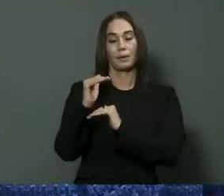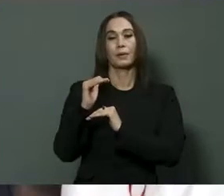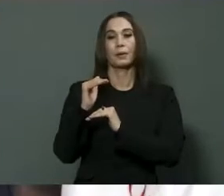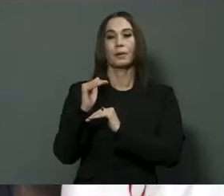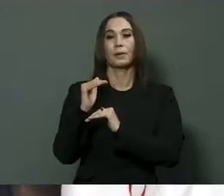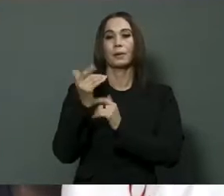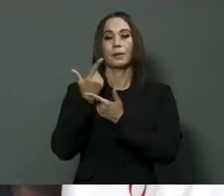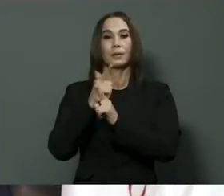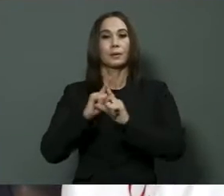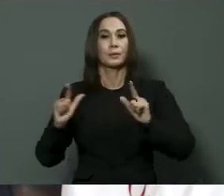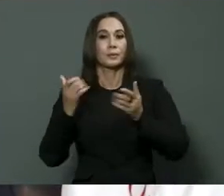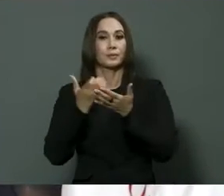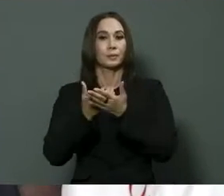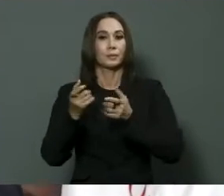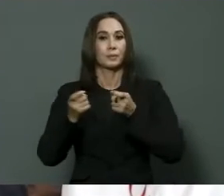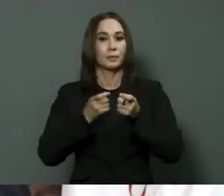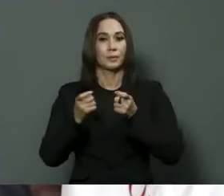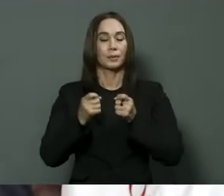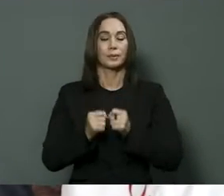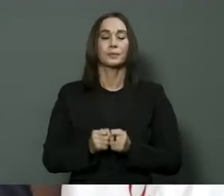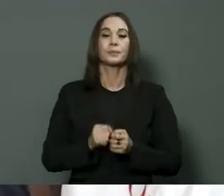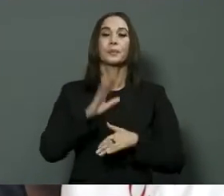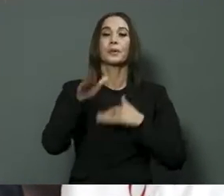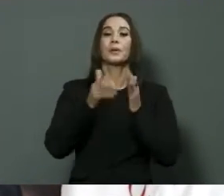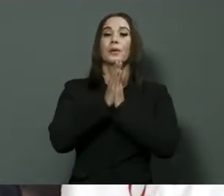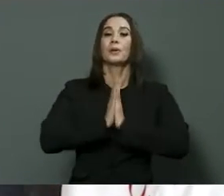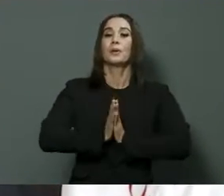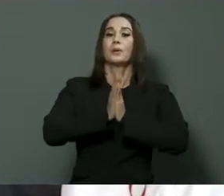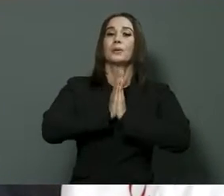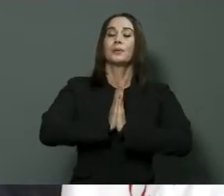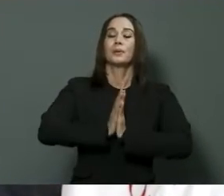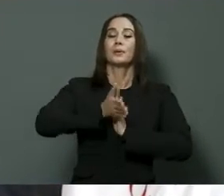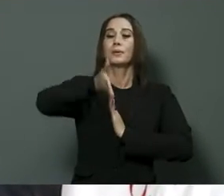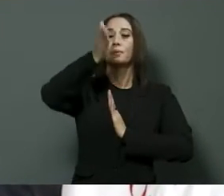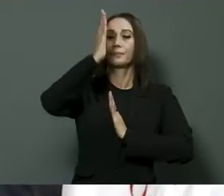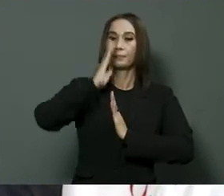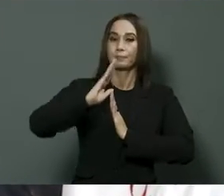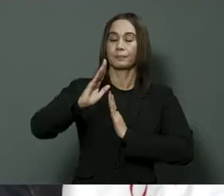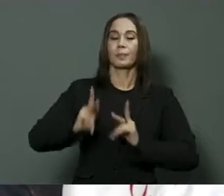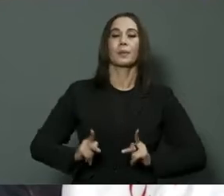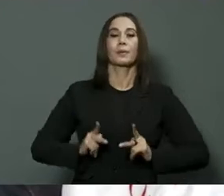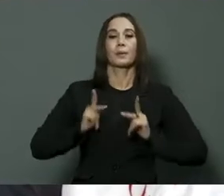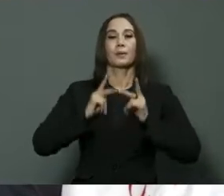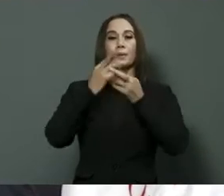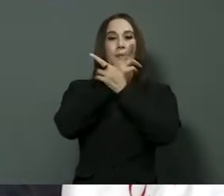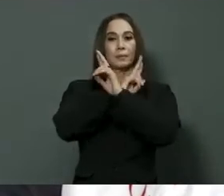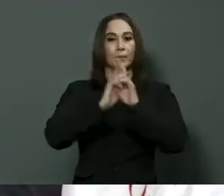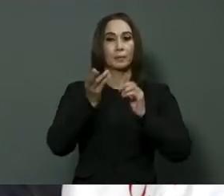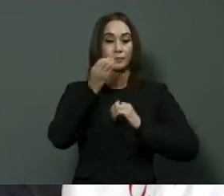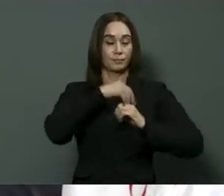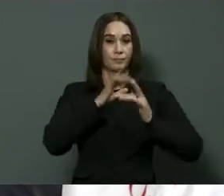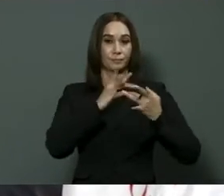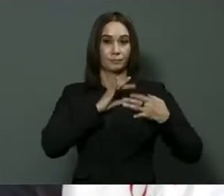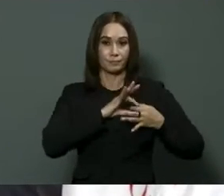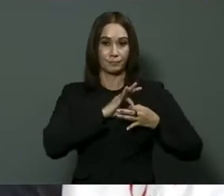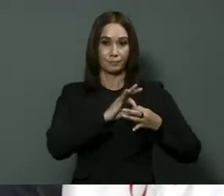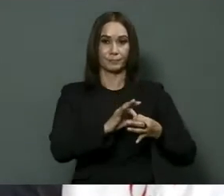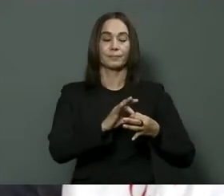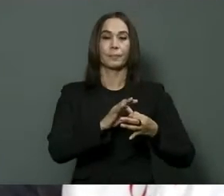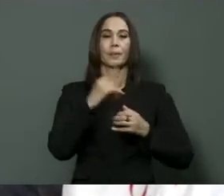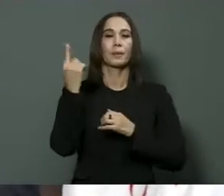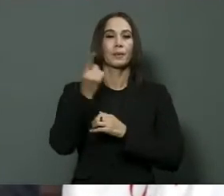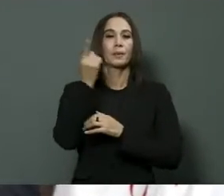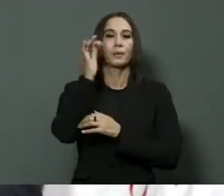la dependencia económica. Todo esto te lo pedimos a ti que eres Dios y vives y reinas en nuestros corazones por